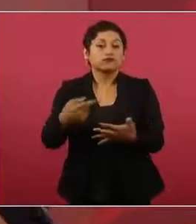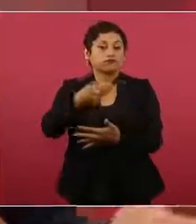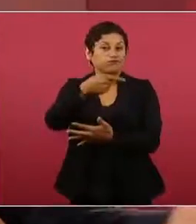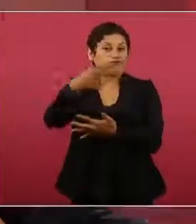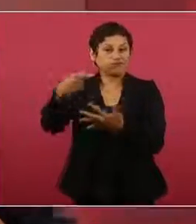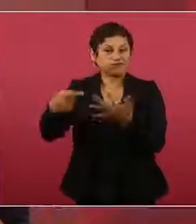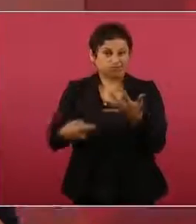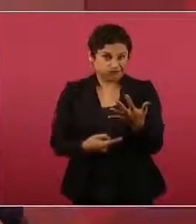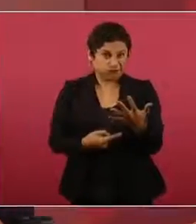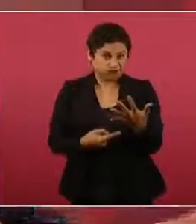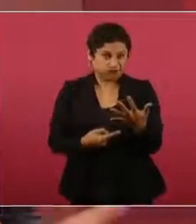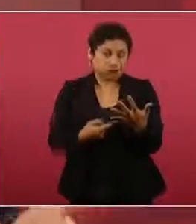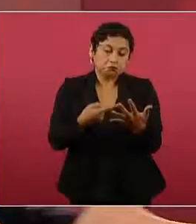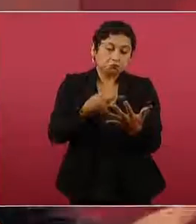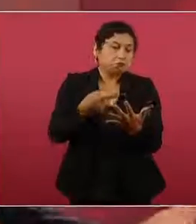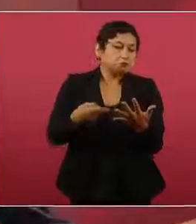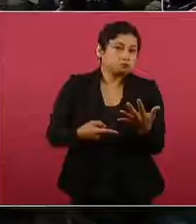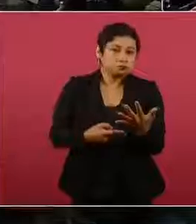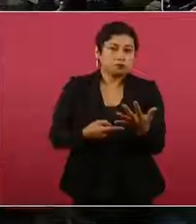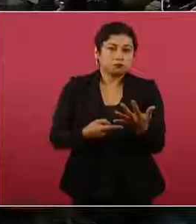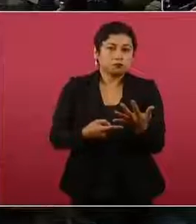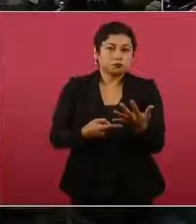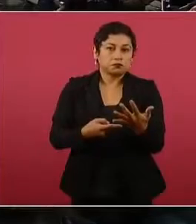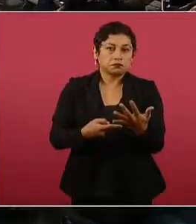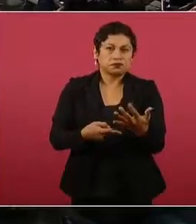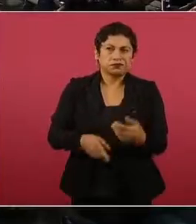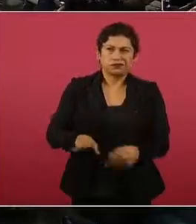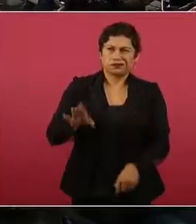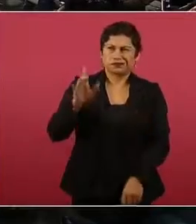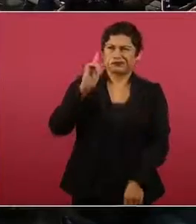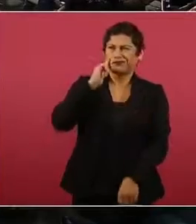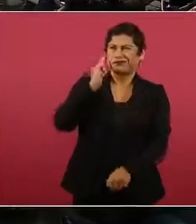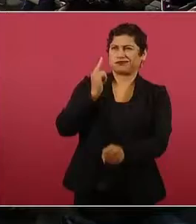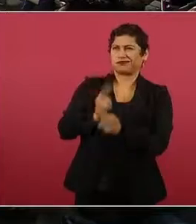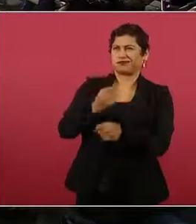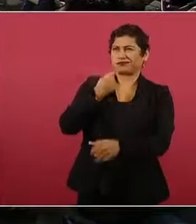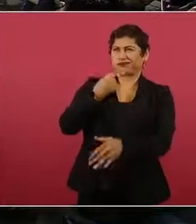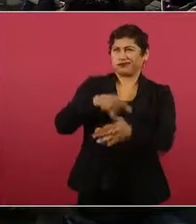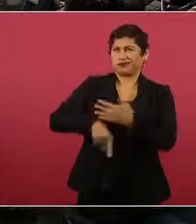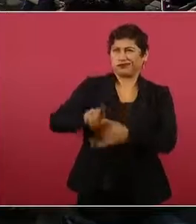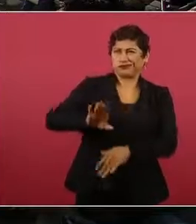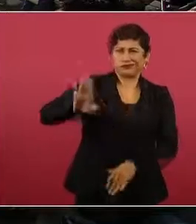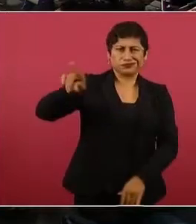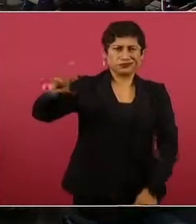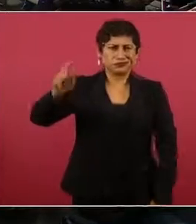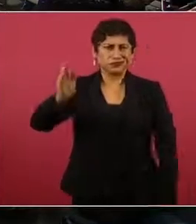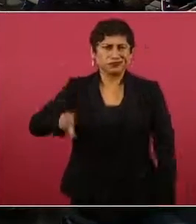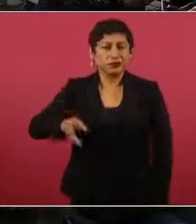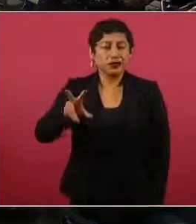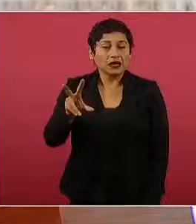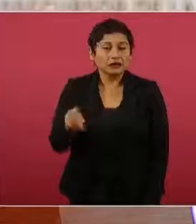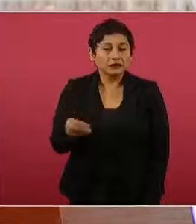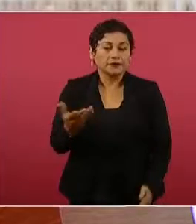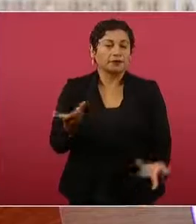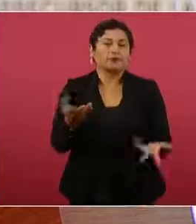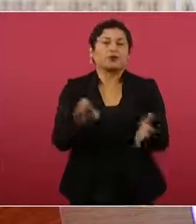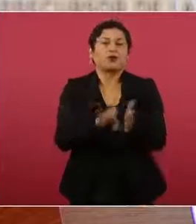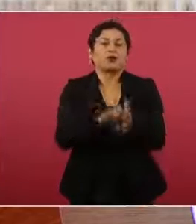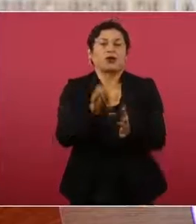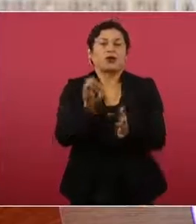se iba a inconformar si le daban una orden de entregar un